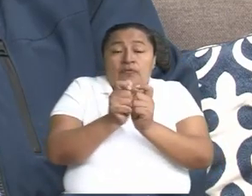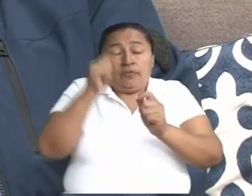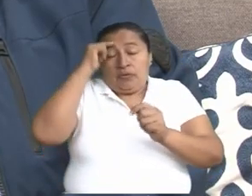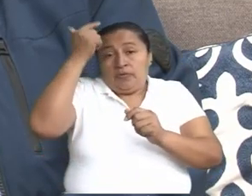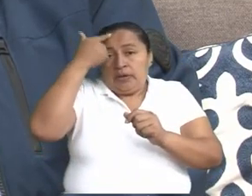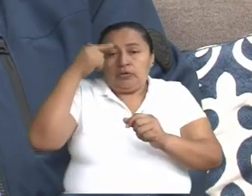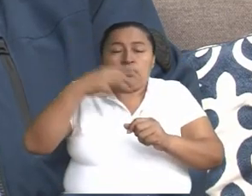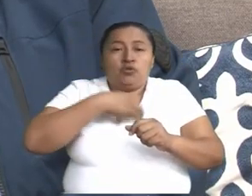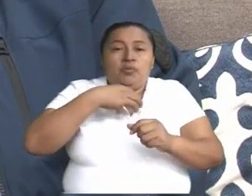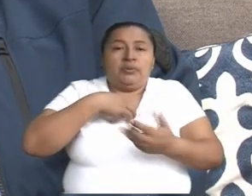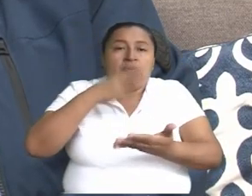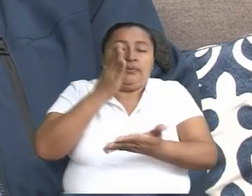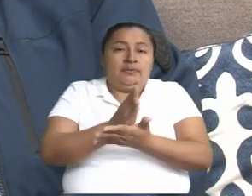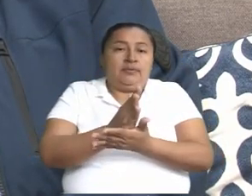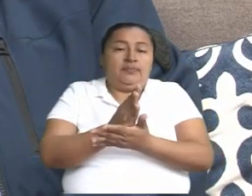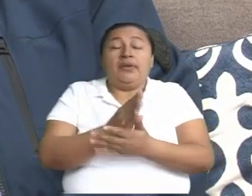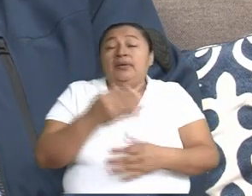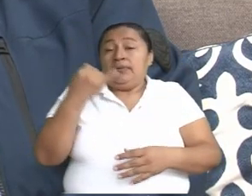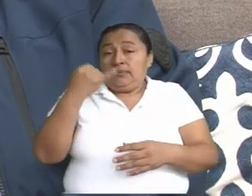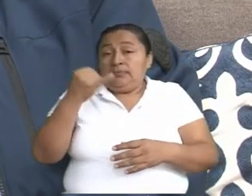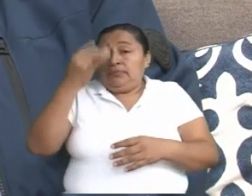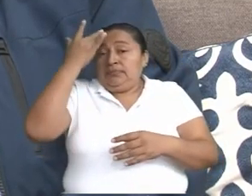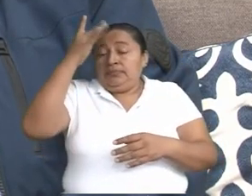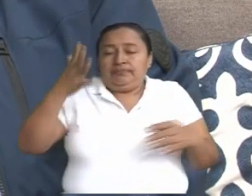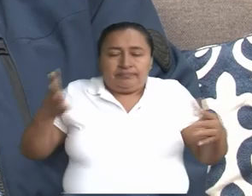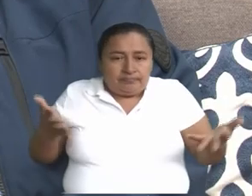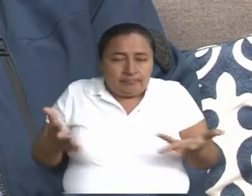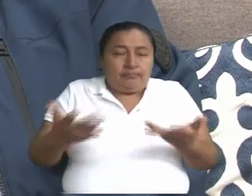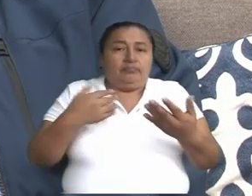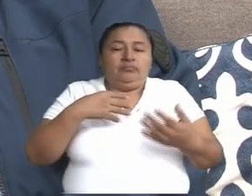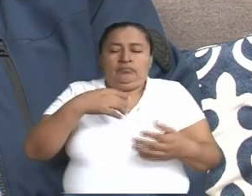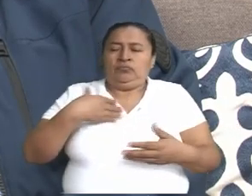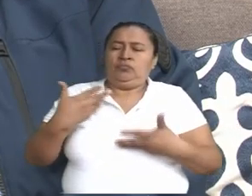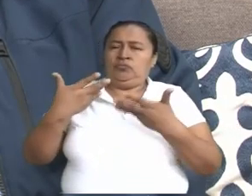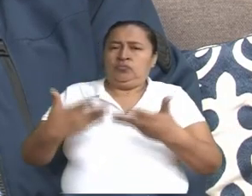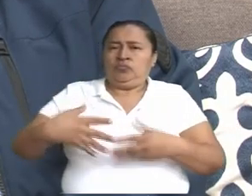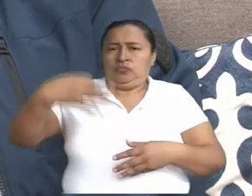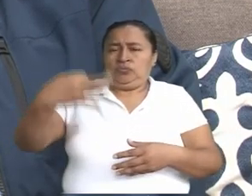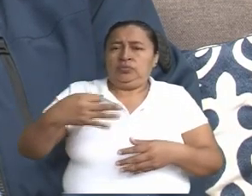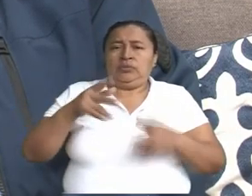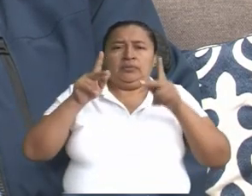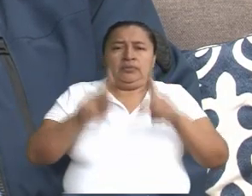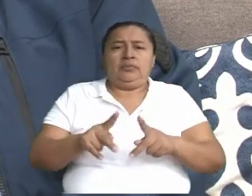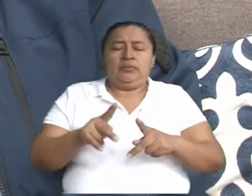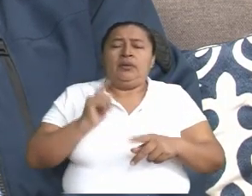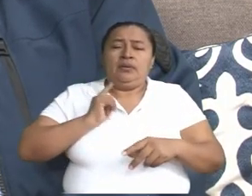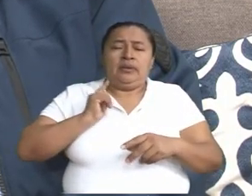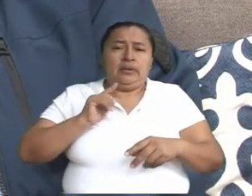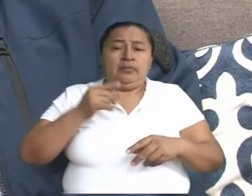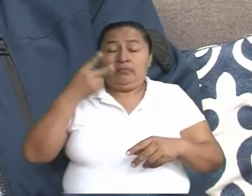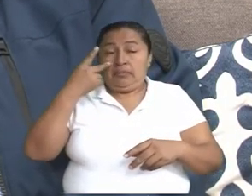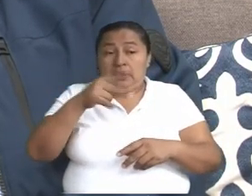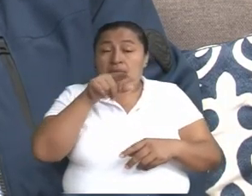legítimos y que saben también ganar autoridad ante la gente. Mira, en Argentina,